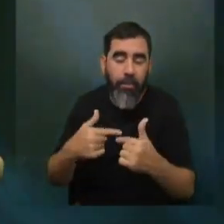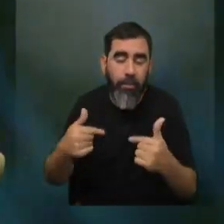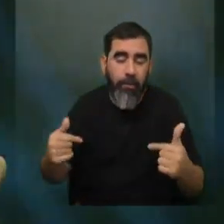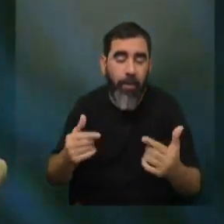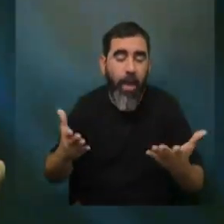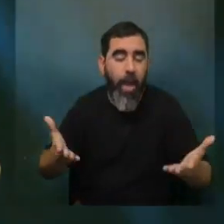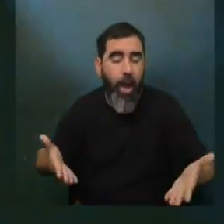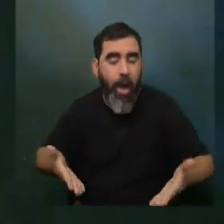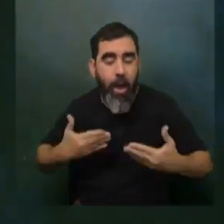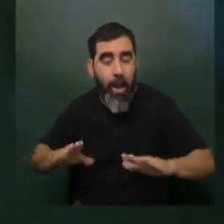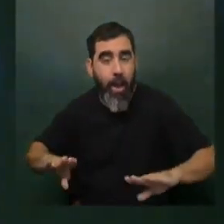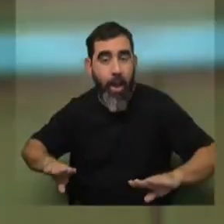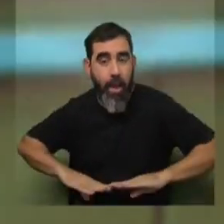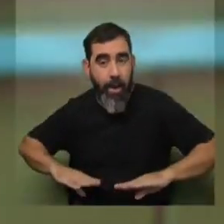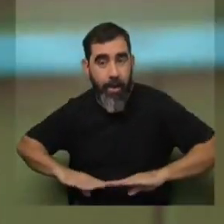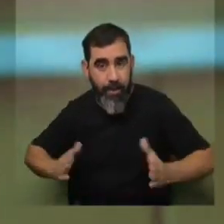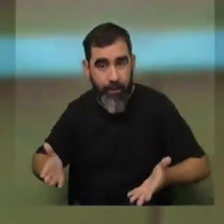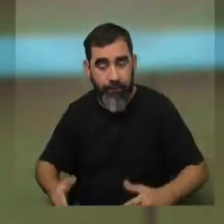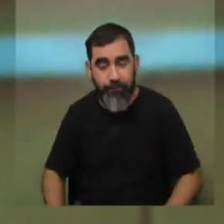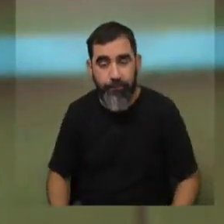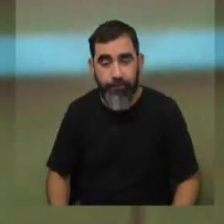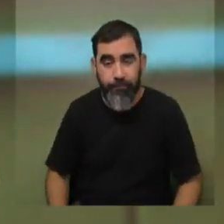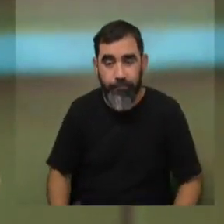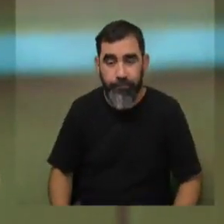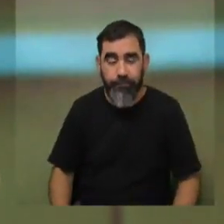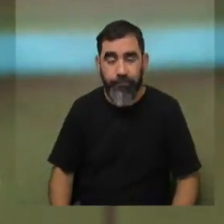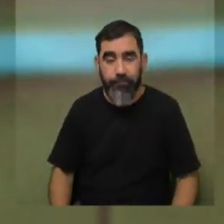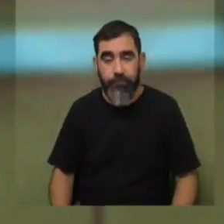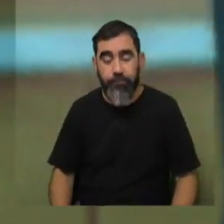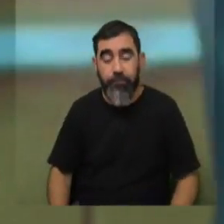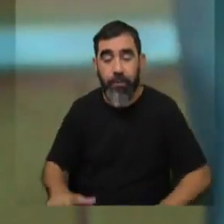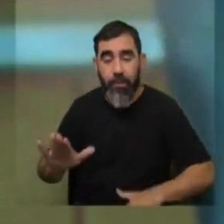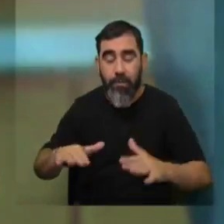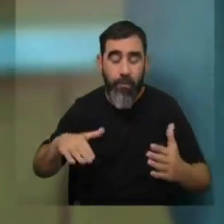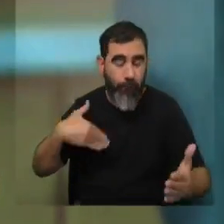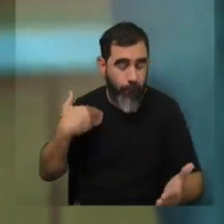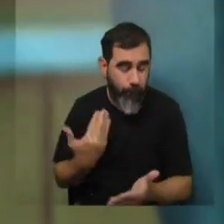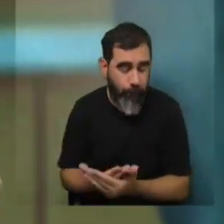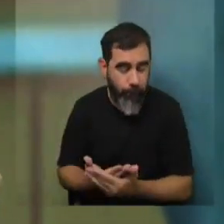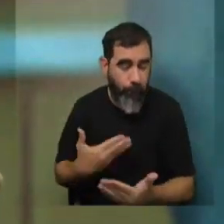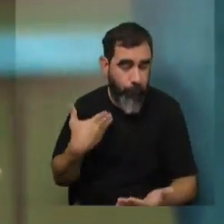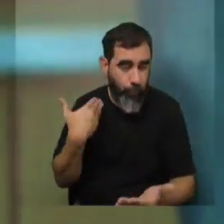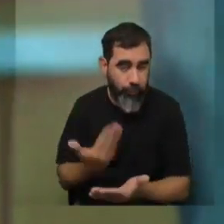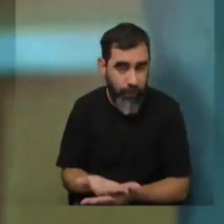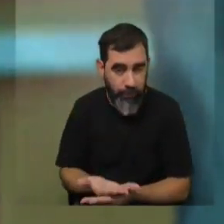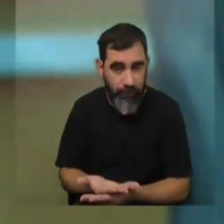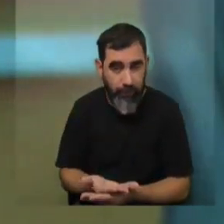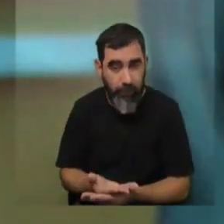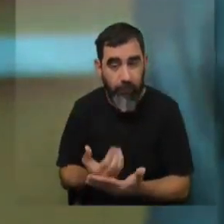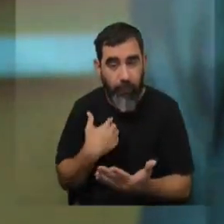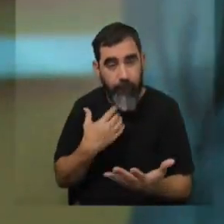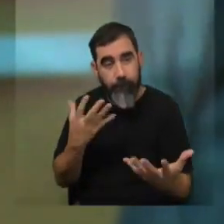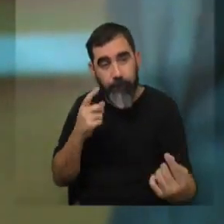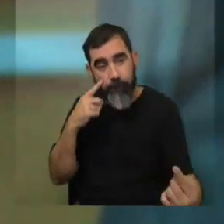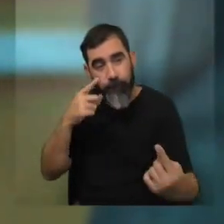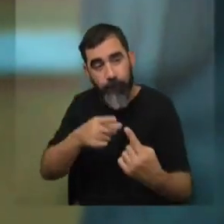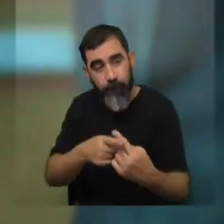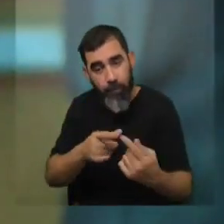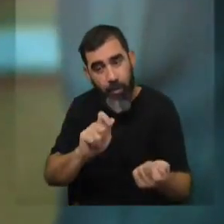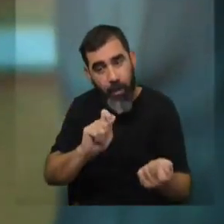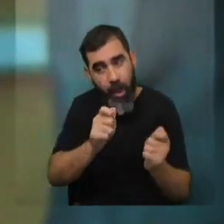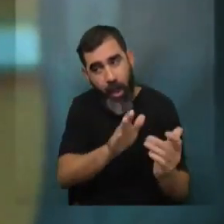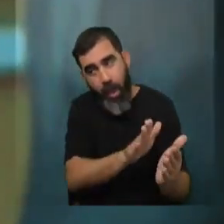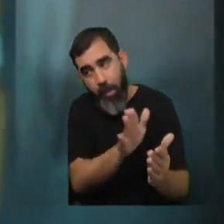alegría, con ganas, ¿no? A veces puede ser un poco frustrante porque uno quiere una dirección y termina en otra